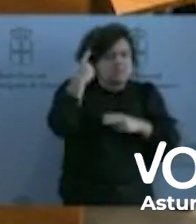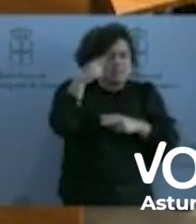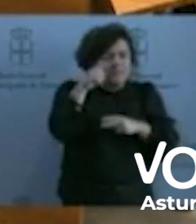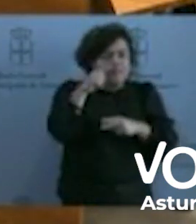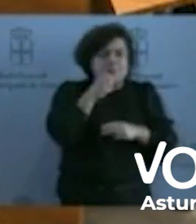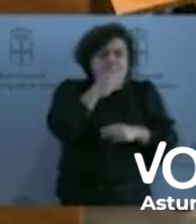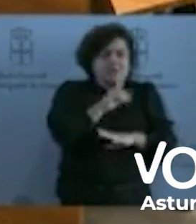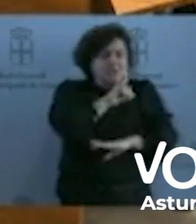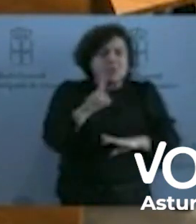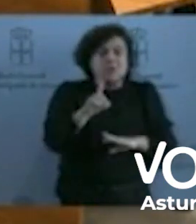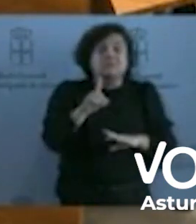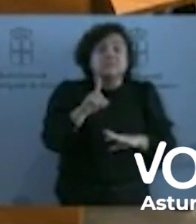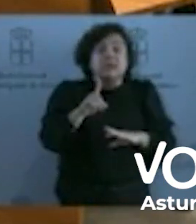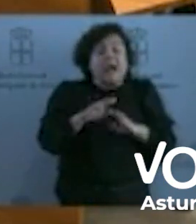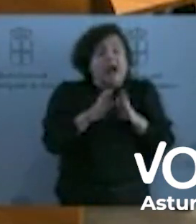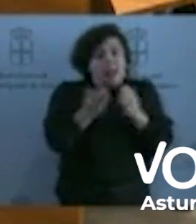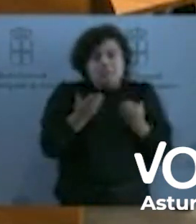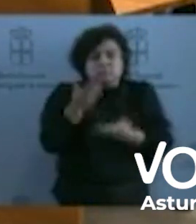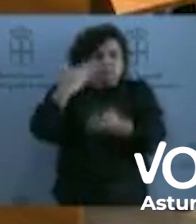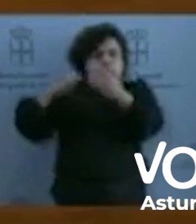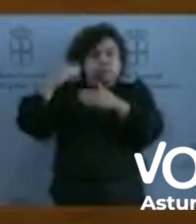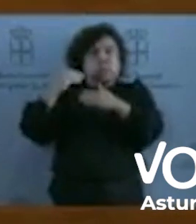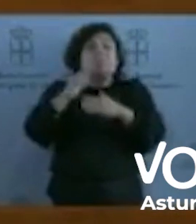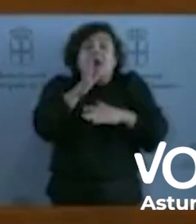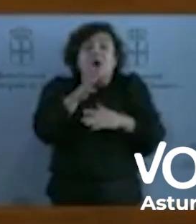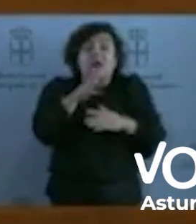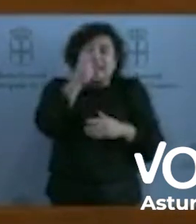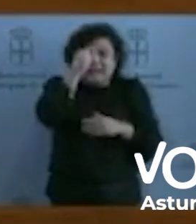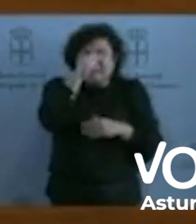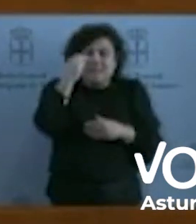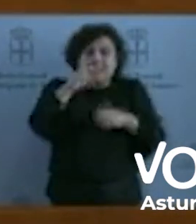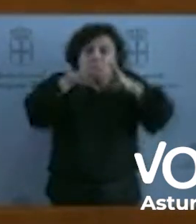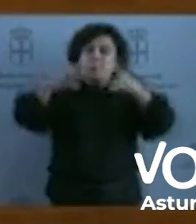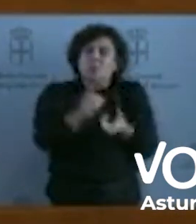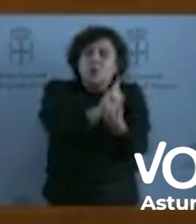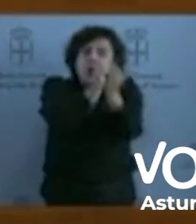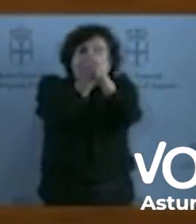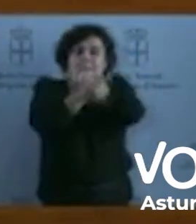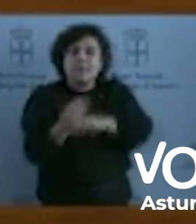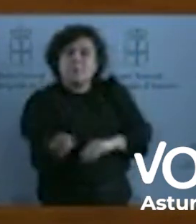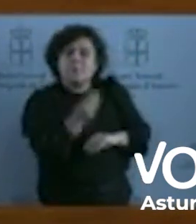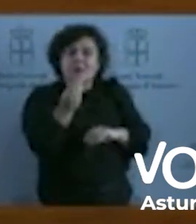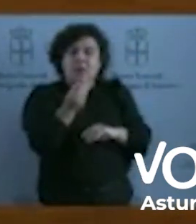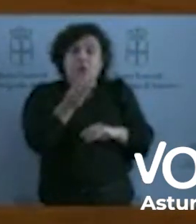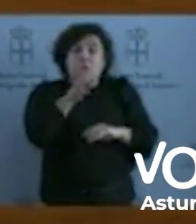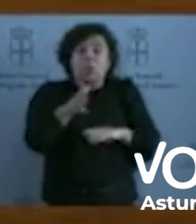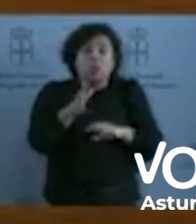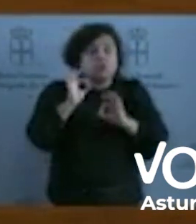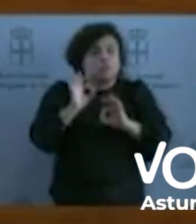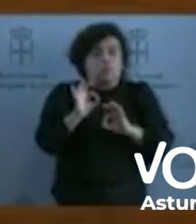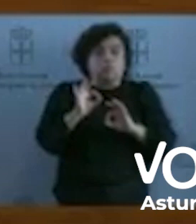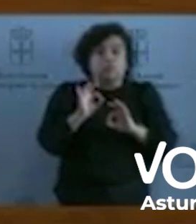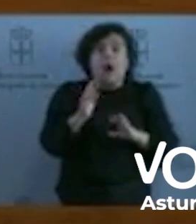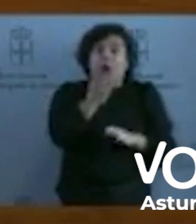que el cristianismo ha cambiado el mundo para mejor. Las aportaciones de pensadores de la Escuela de Salamanca han sido fundamentales. La importancia de la limitación del